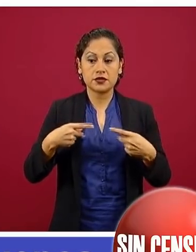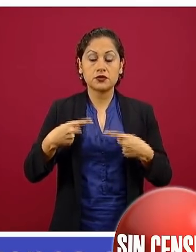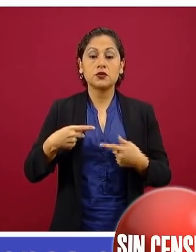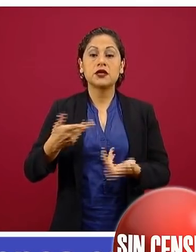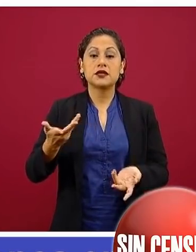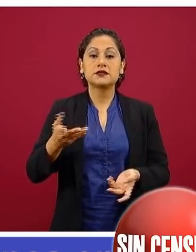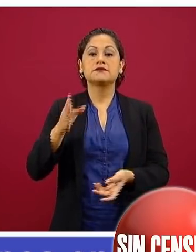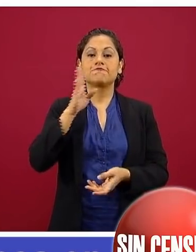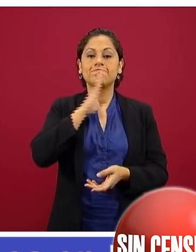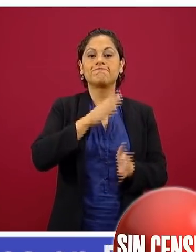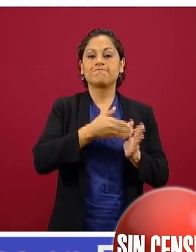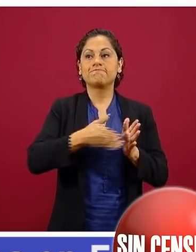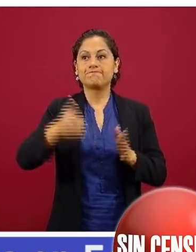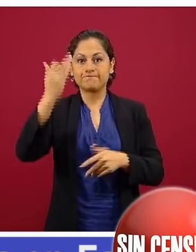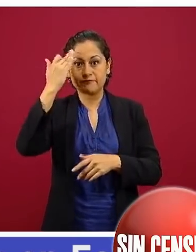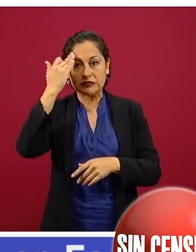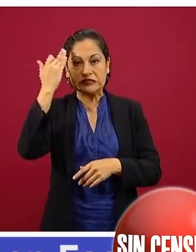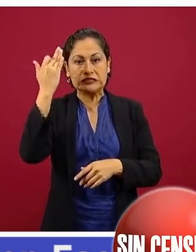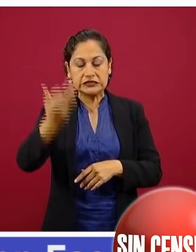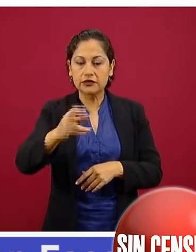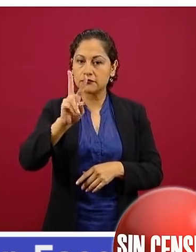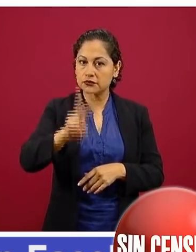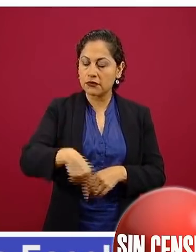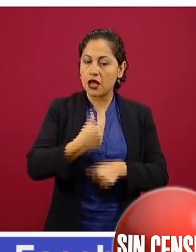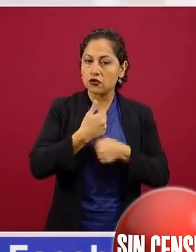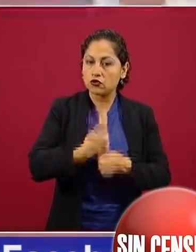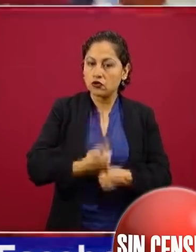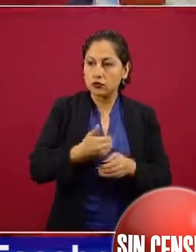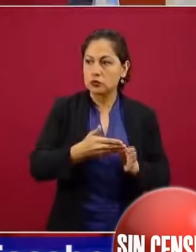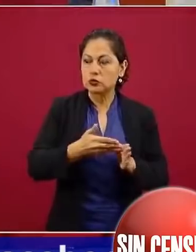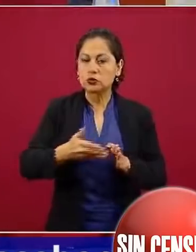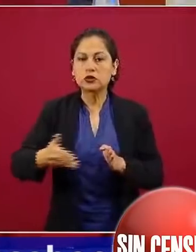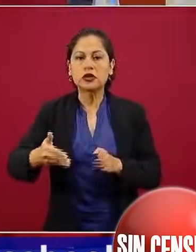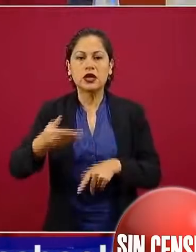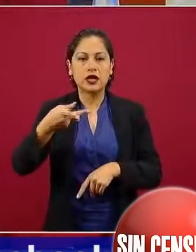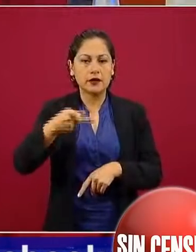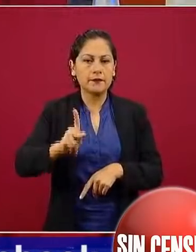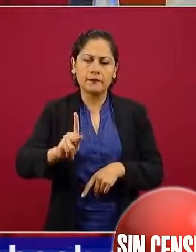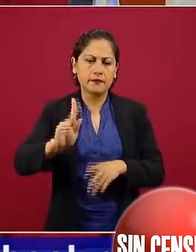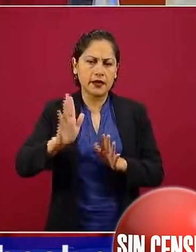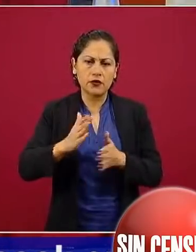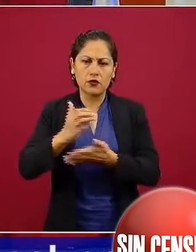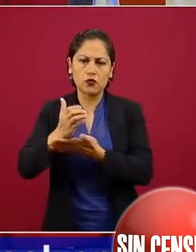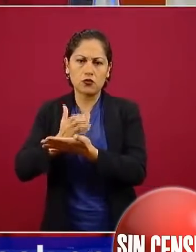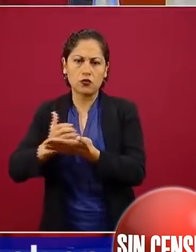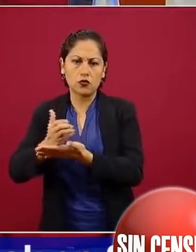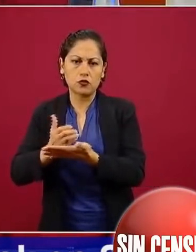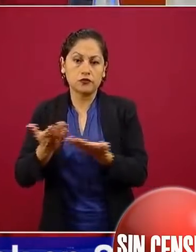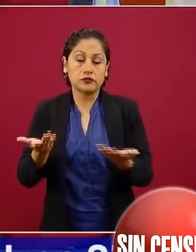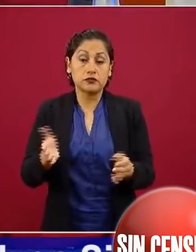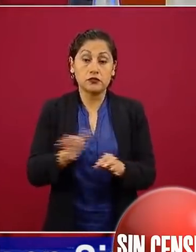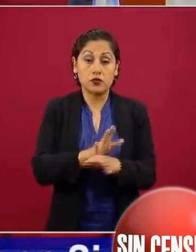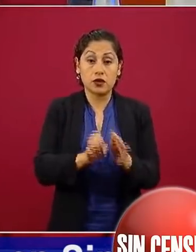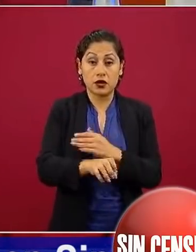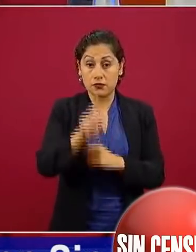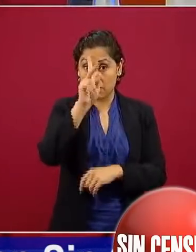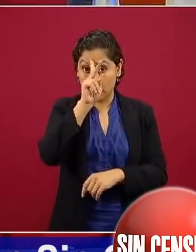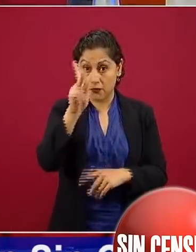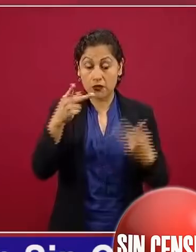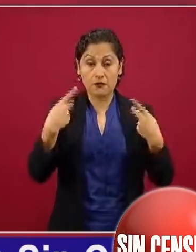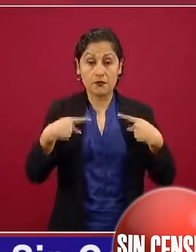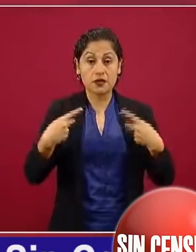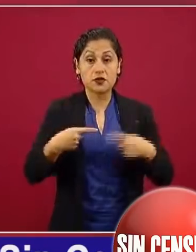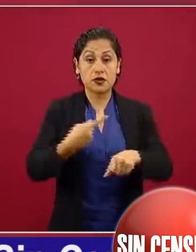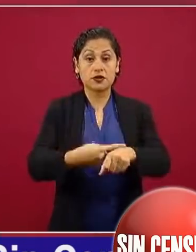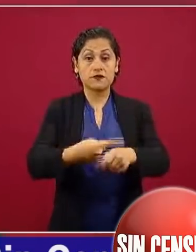meses en que se recuperen del todo, sobre todo las personas que han estado en las terapias intensivas con gran